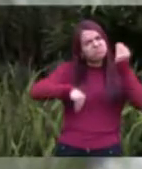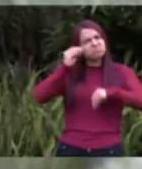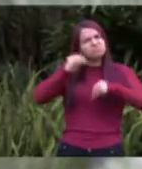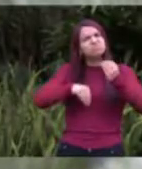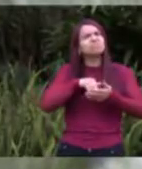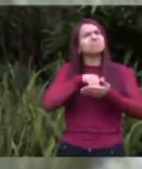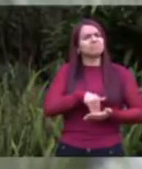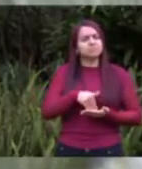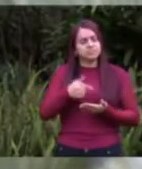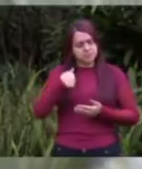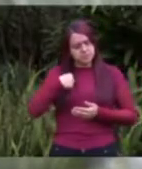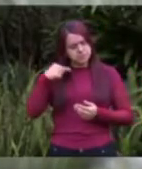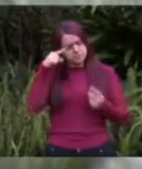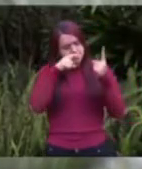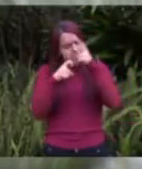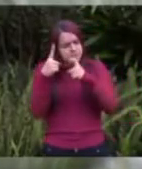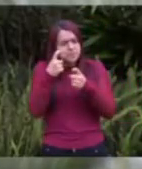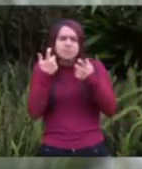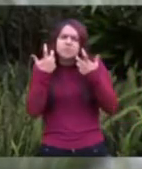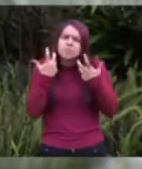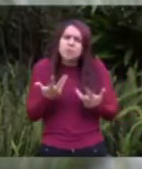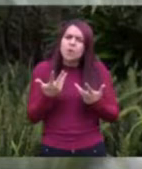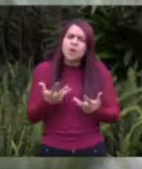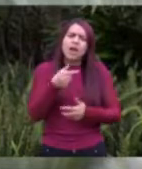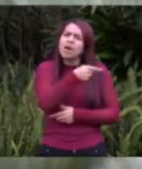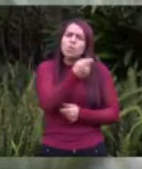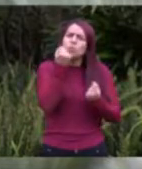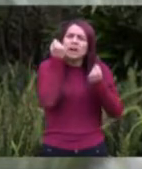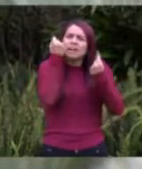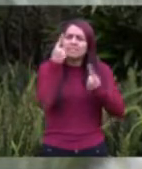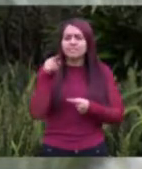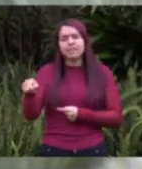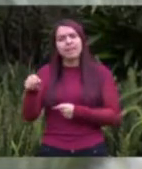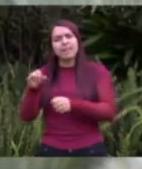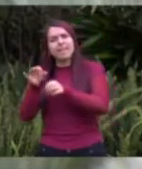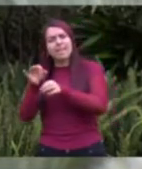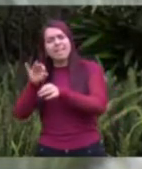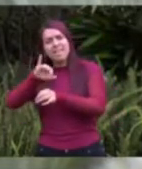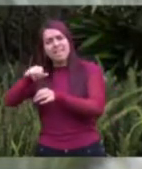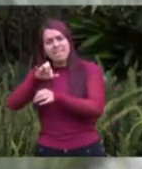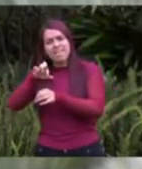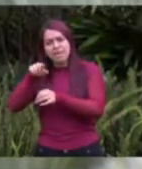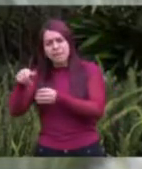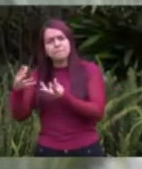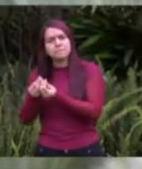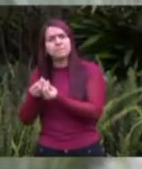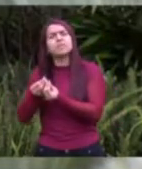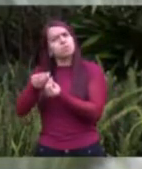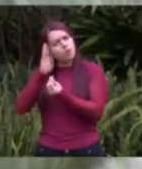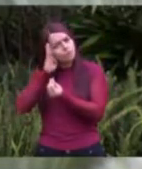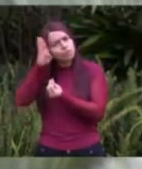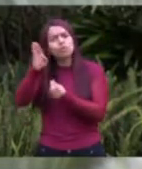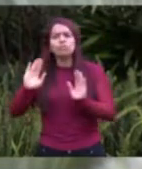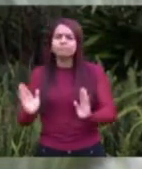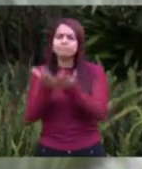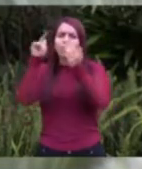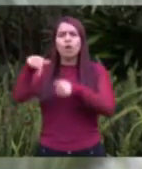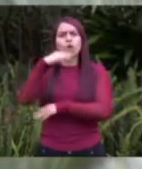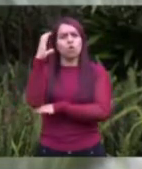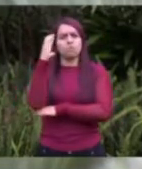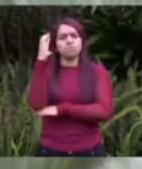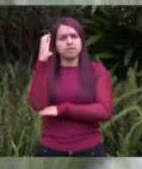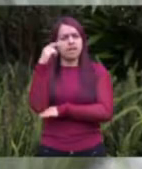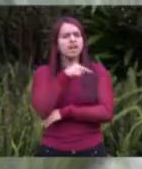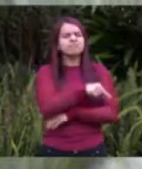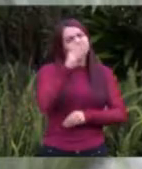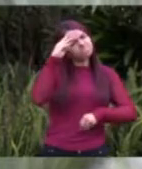qué no comprenden que de esta jurisdicción depende el futuro de los colombianos y creen que la mejor forma de terminarla